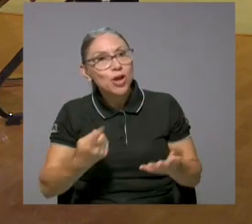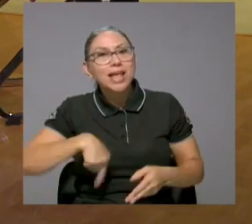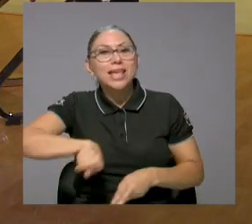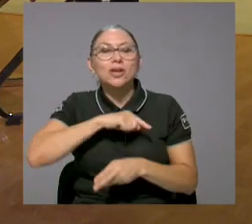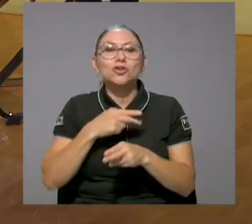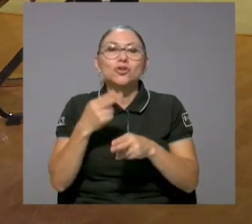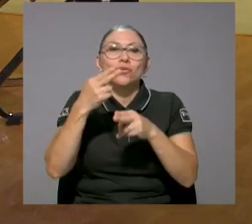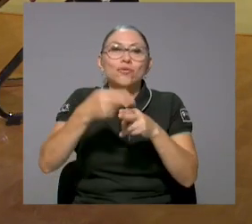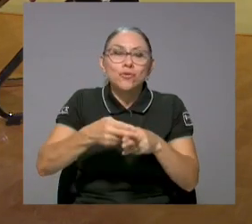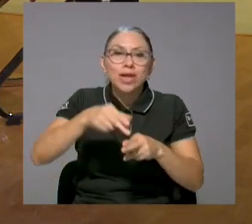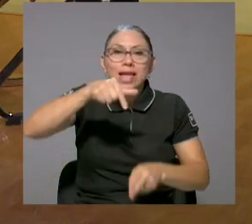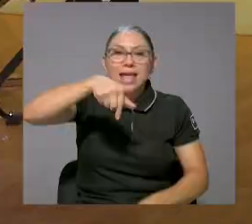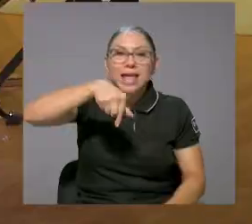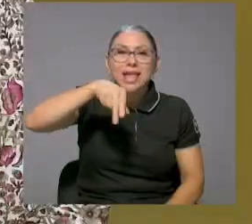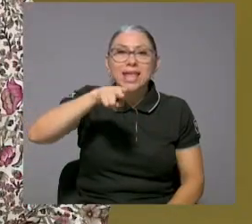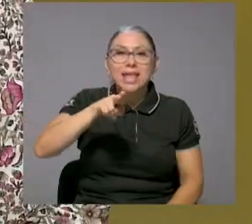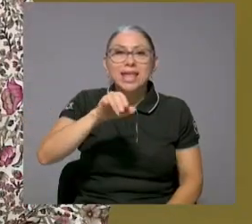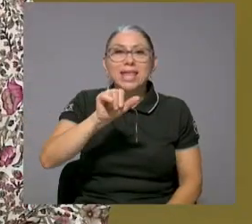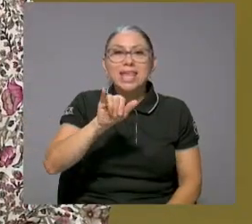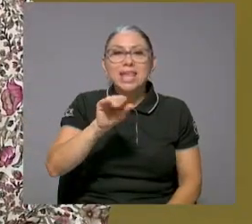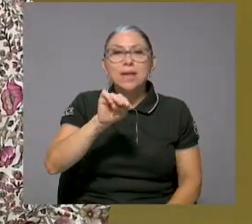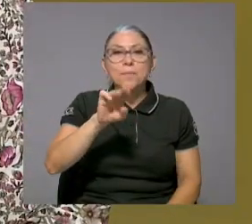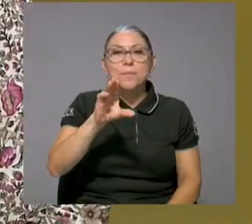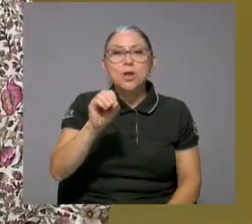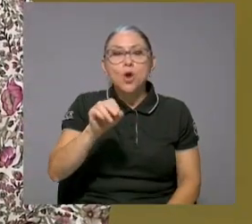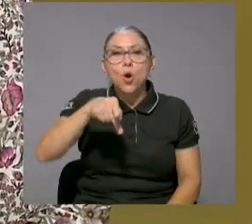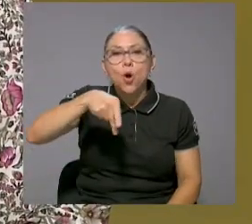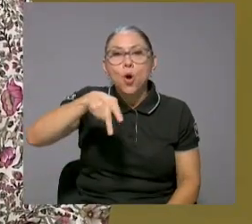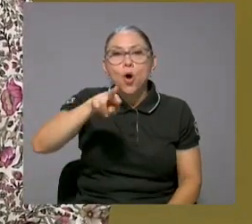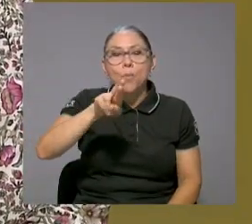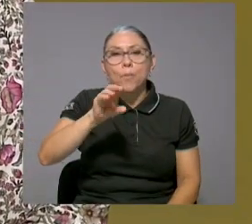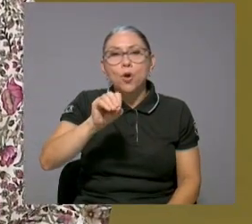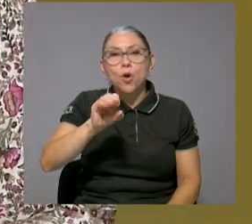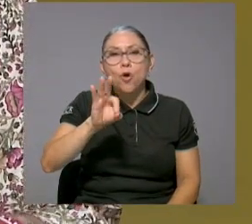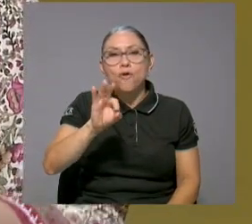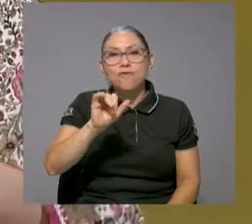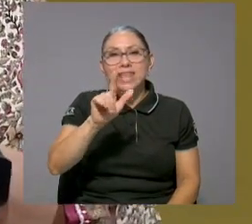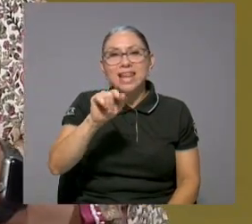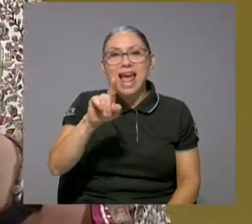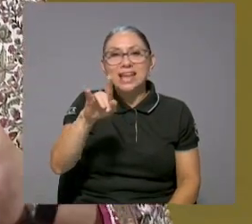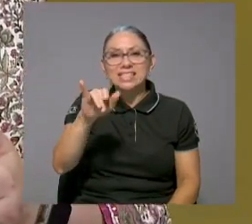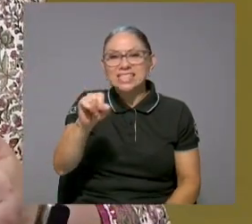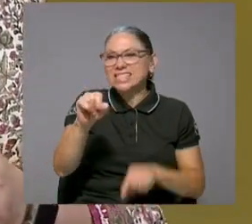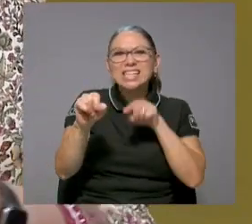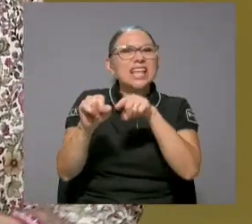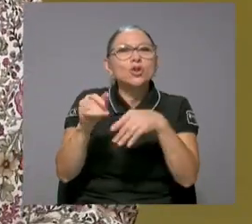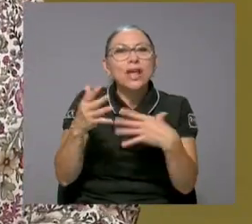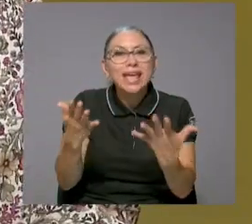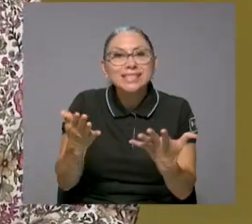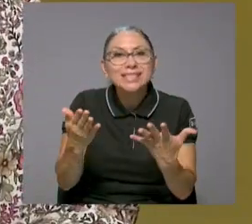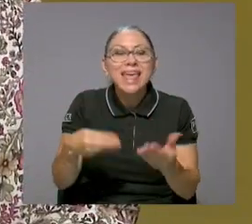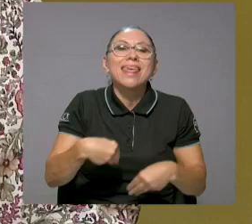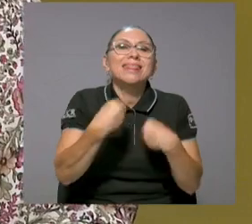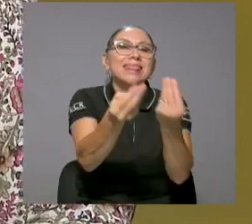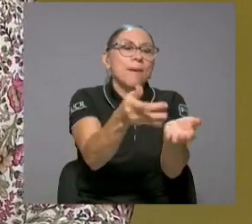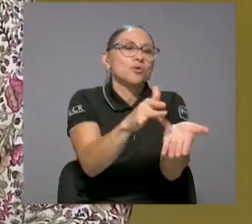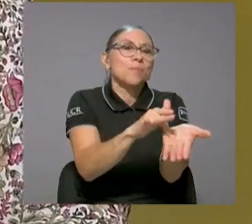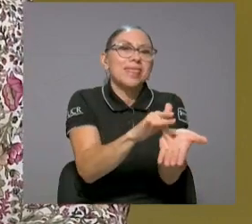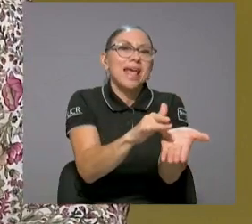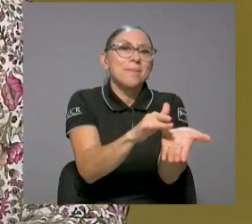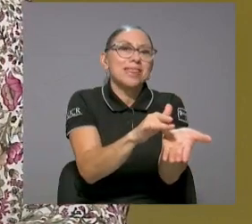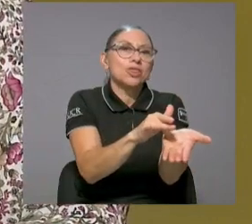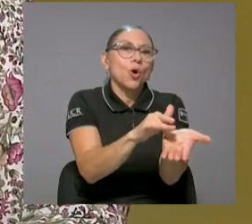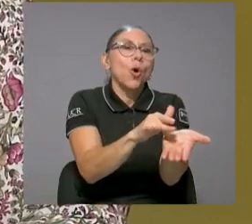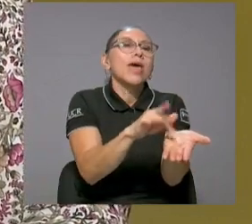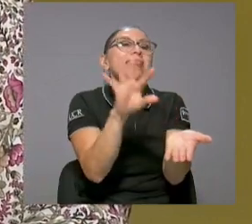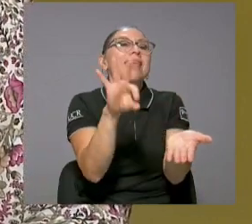la quimioprofilaxis, que es cuando damos medicamento de manera preventiva cuando una persona va a